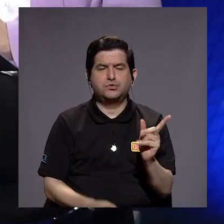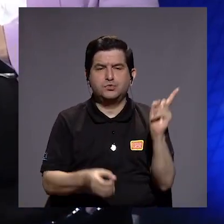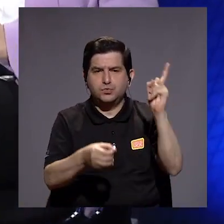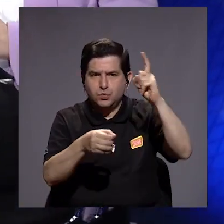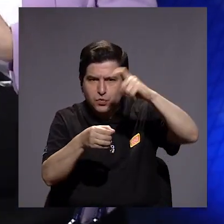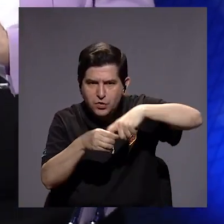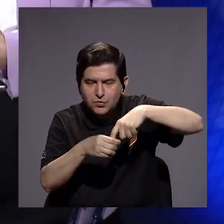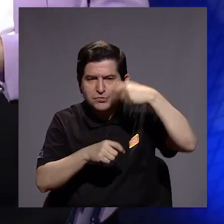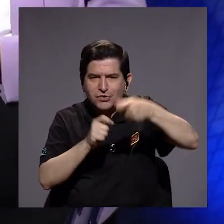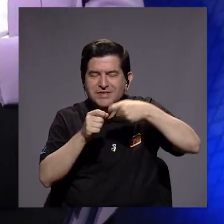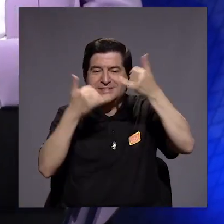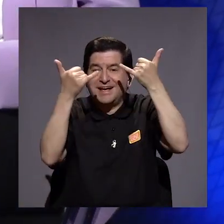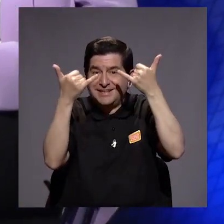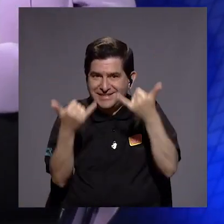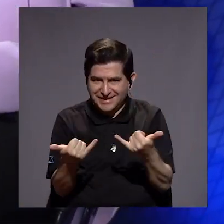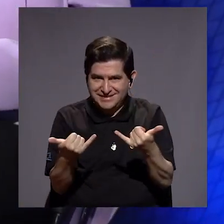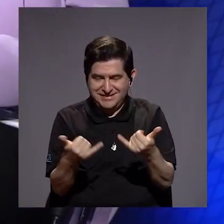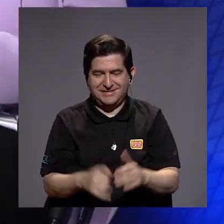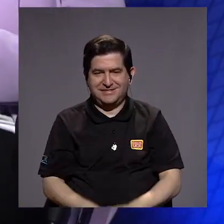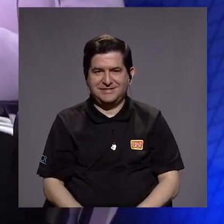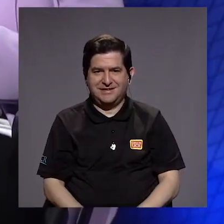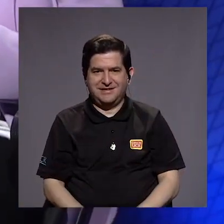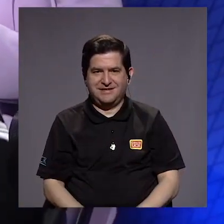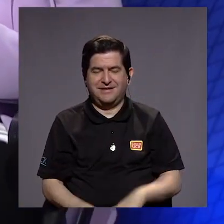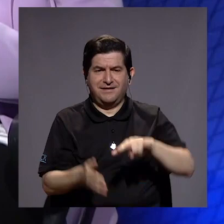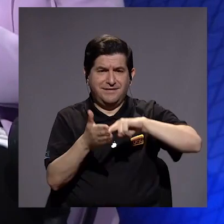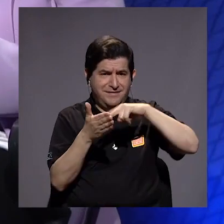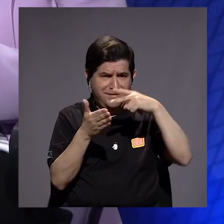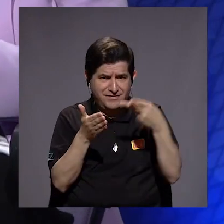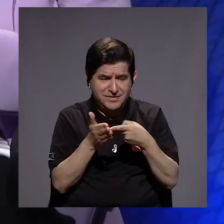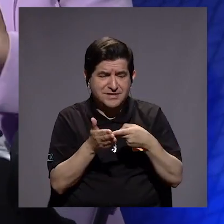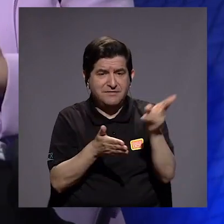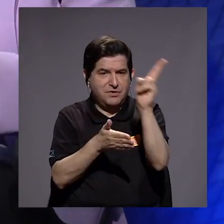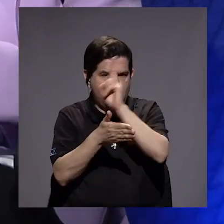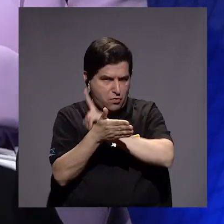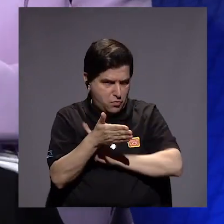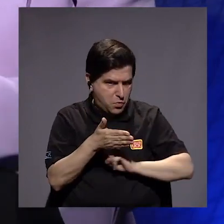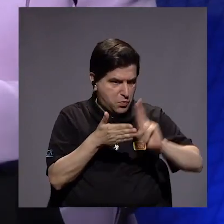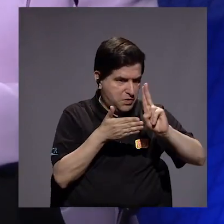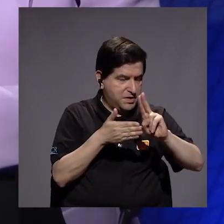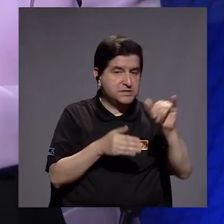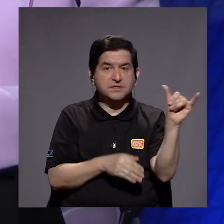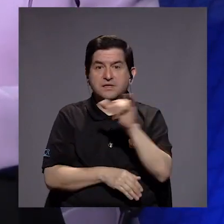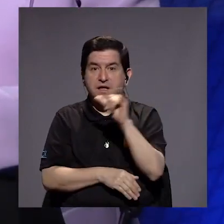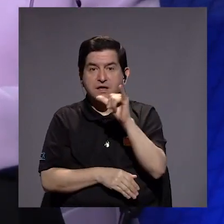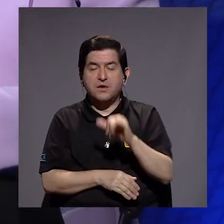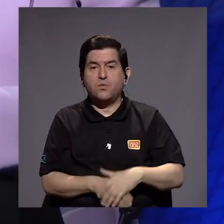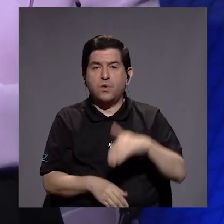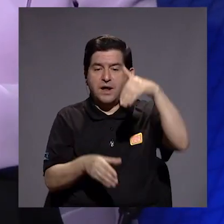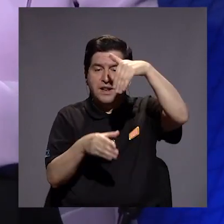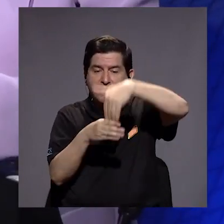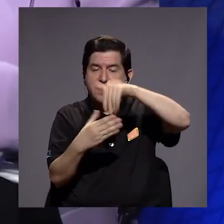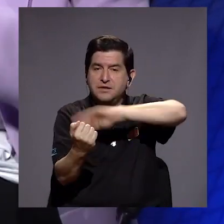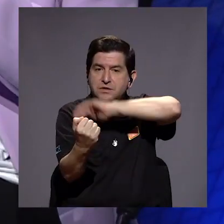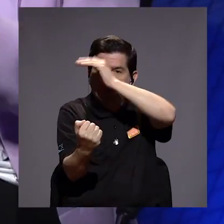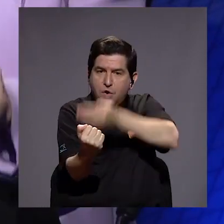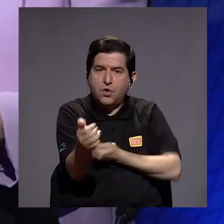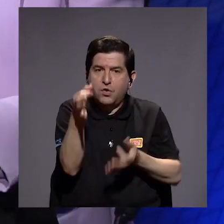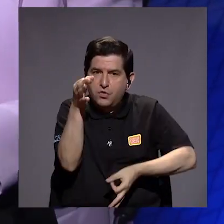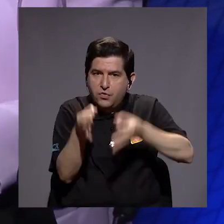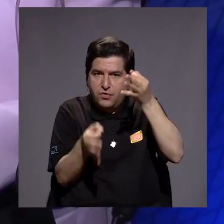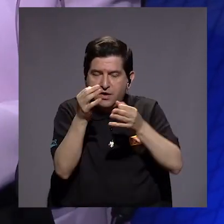es su incorporación propiamente a la universidad y también al Poder